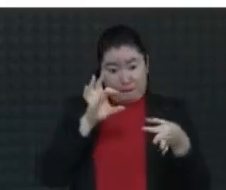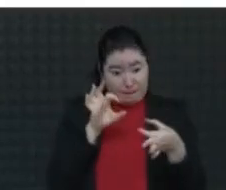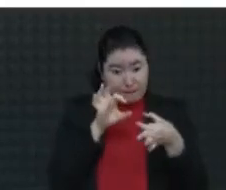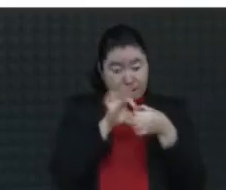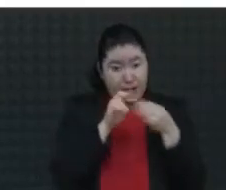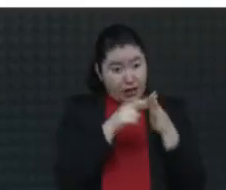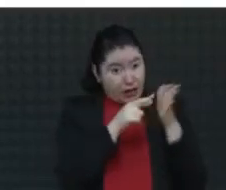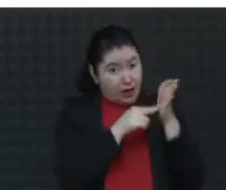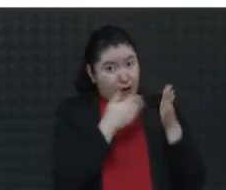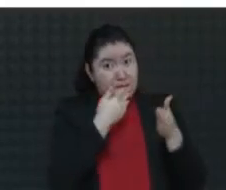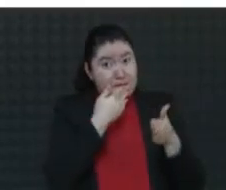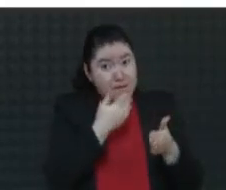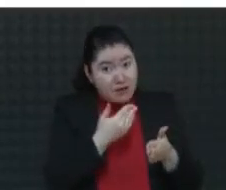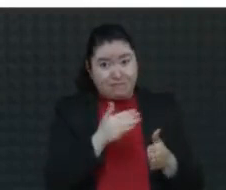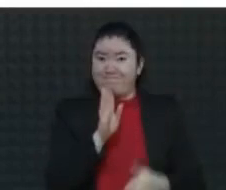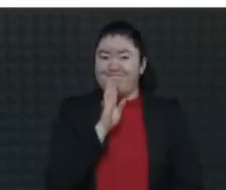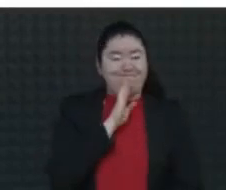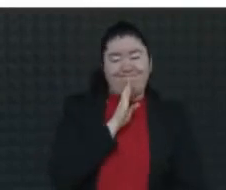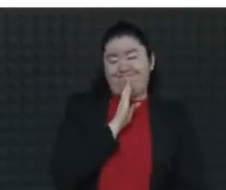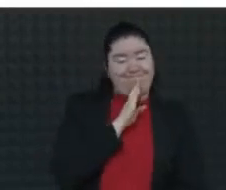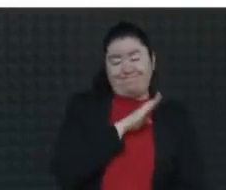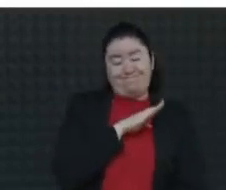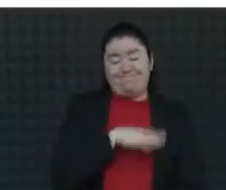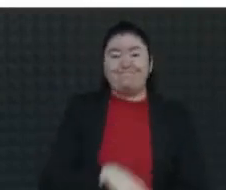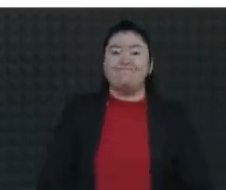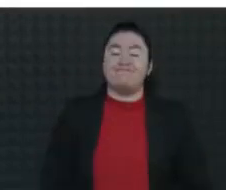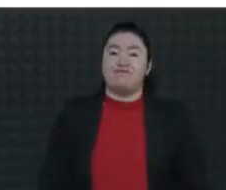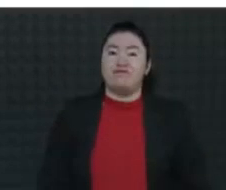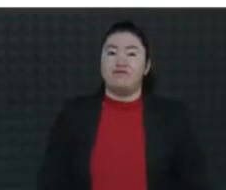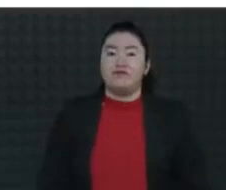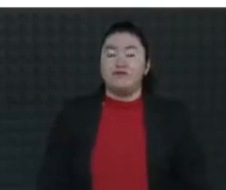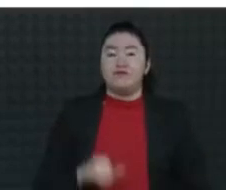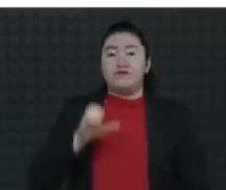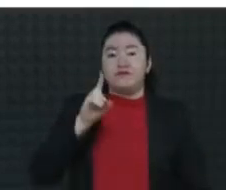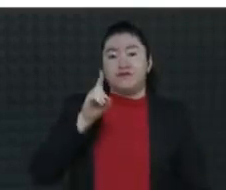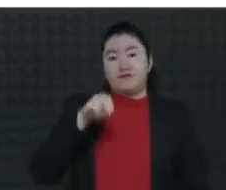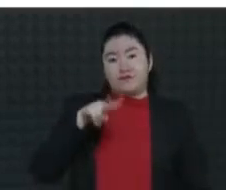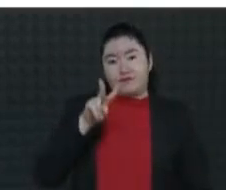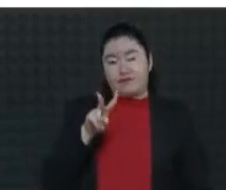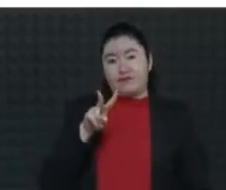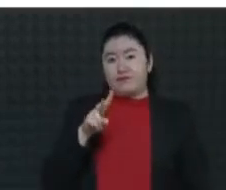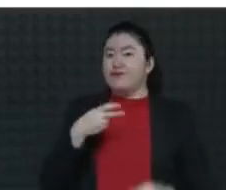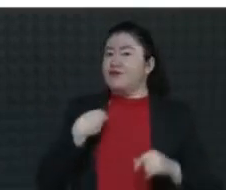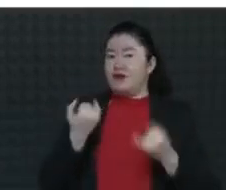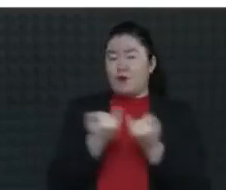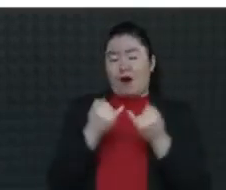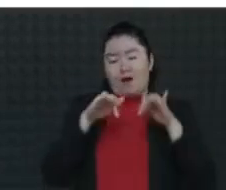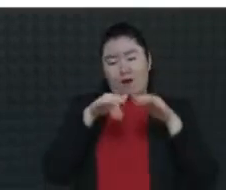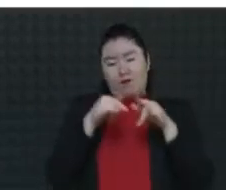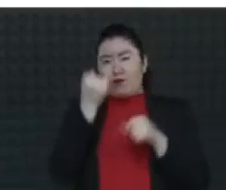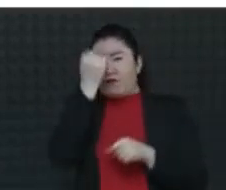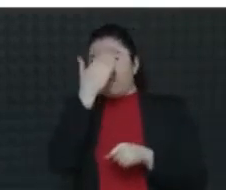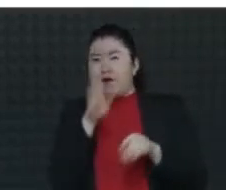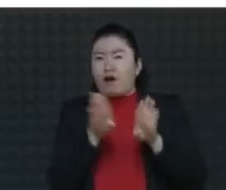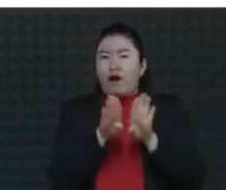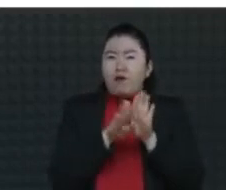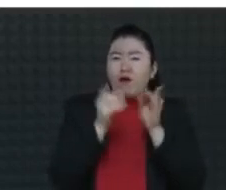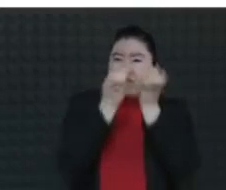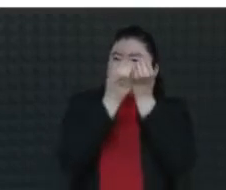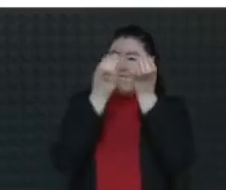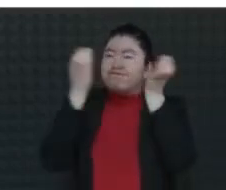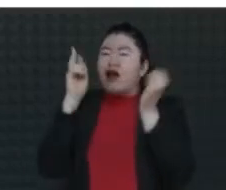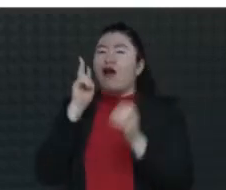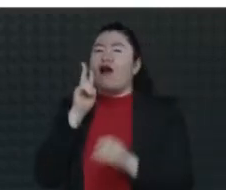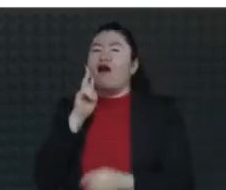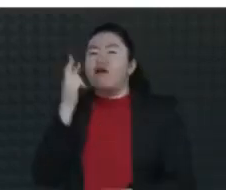diseño AASHTO aplicables. DNB desarrolló modelos computacionales del tramo elevado para evaluar el